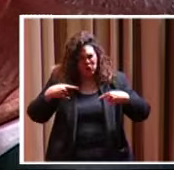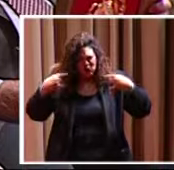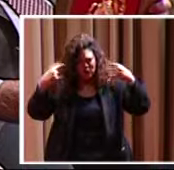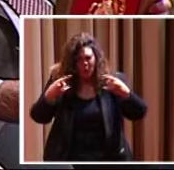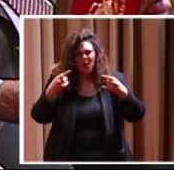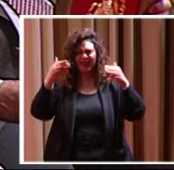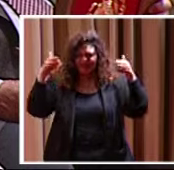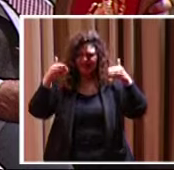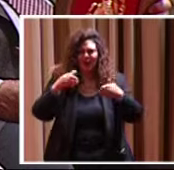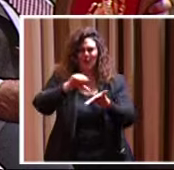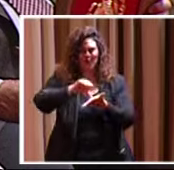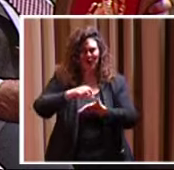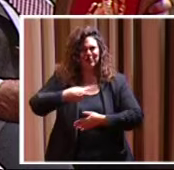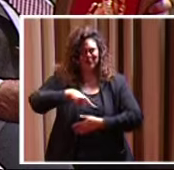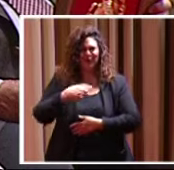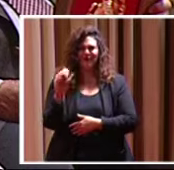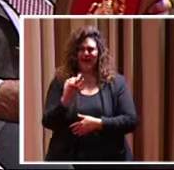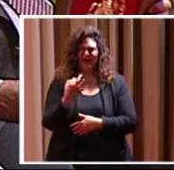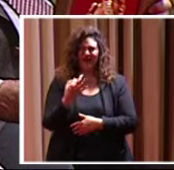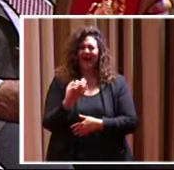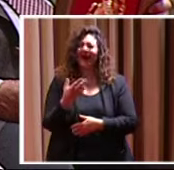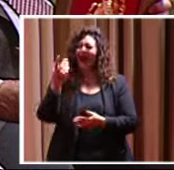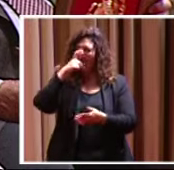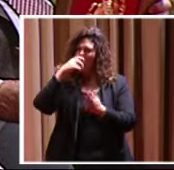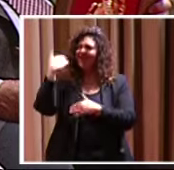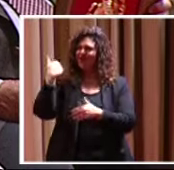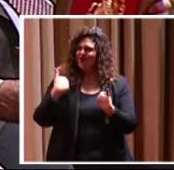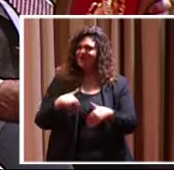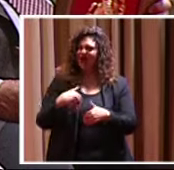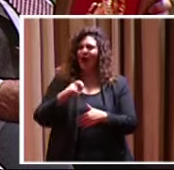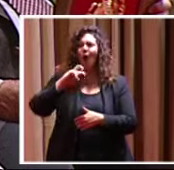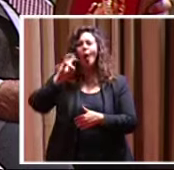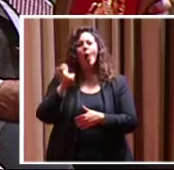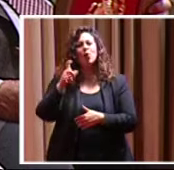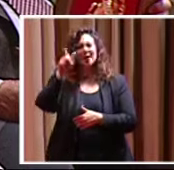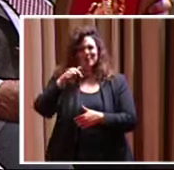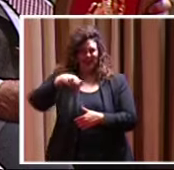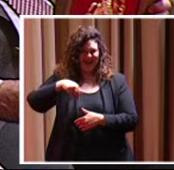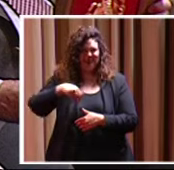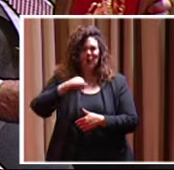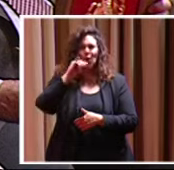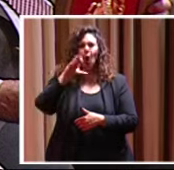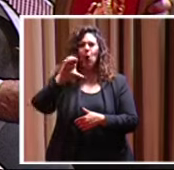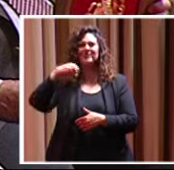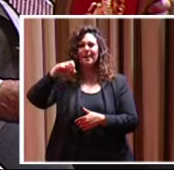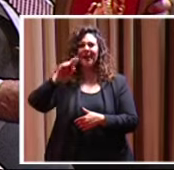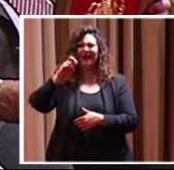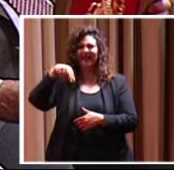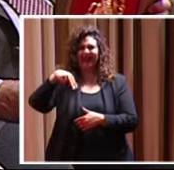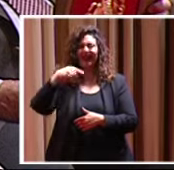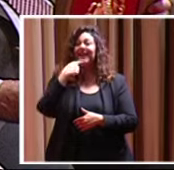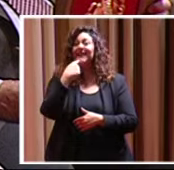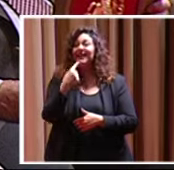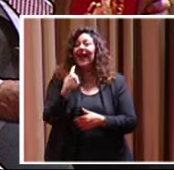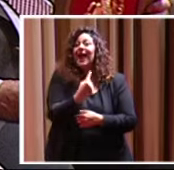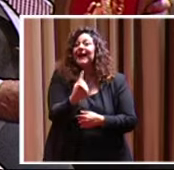ciudad. Pero como muy bien dijo hace años ya otro sureño, José Martí, haga cada